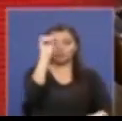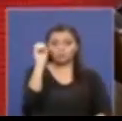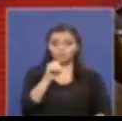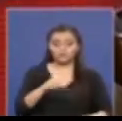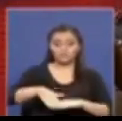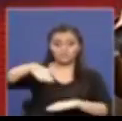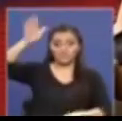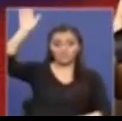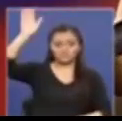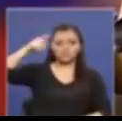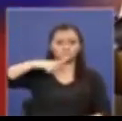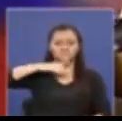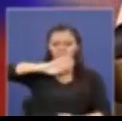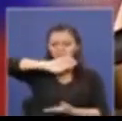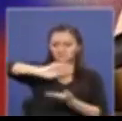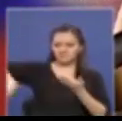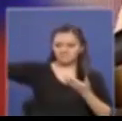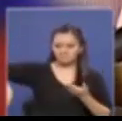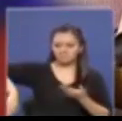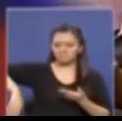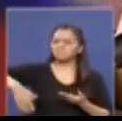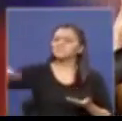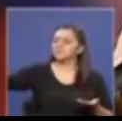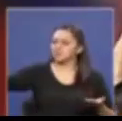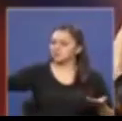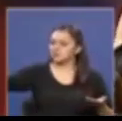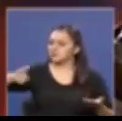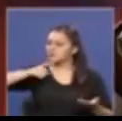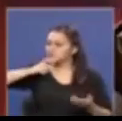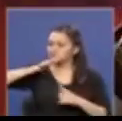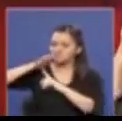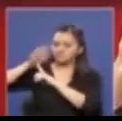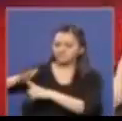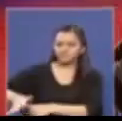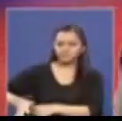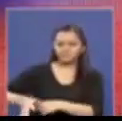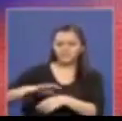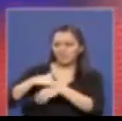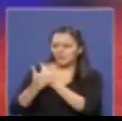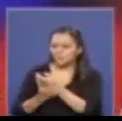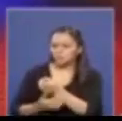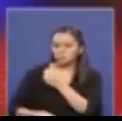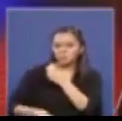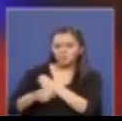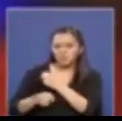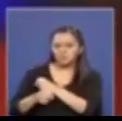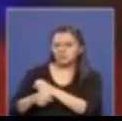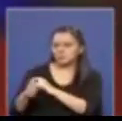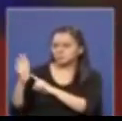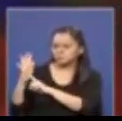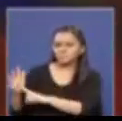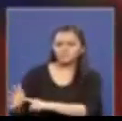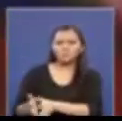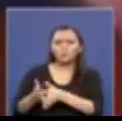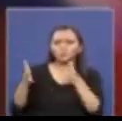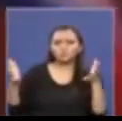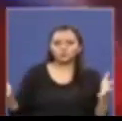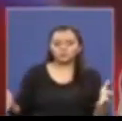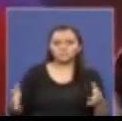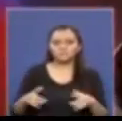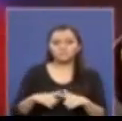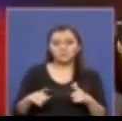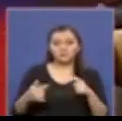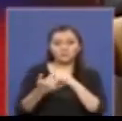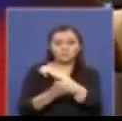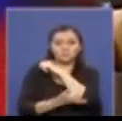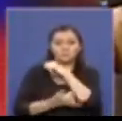total. Y eran excluidos, marginados, despreciados, explotados, aplastados. Y por supuesto